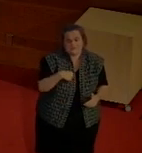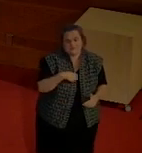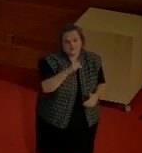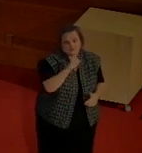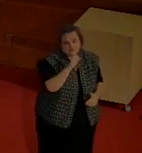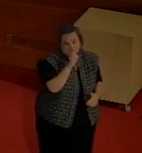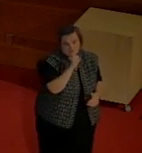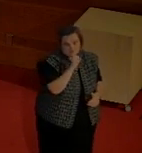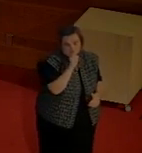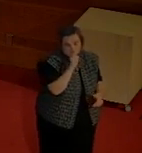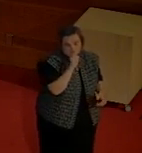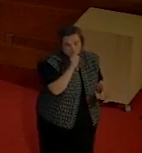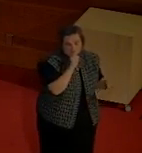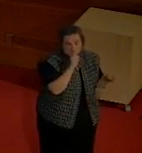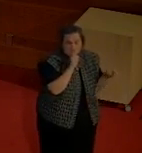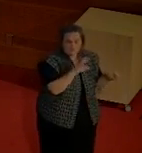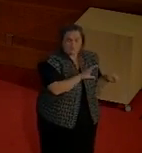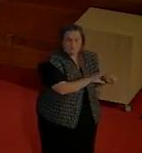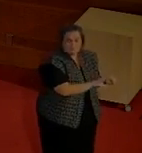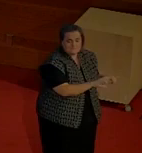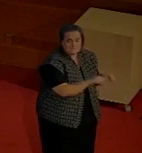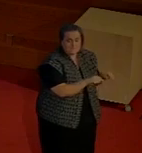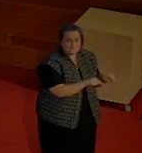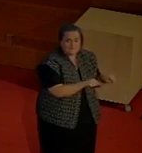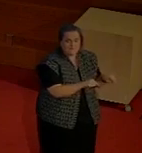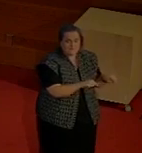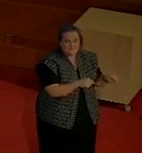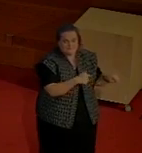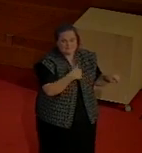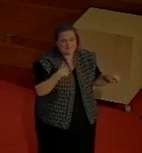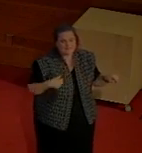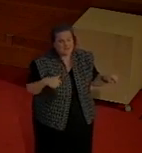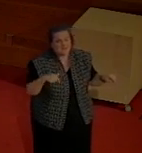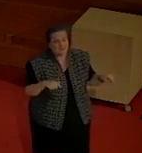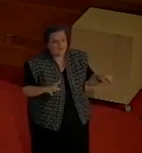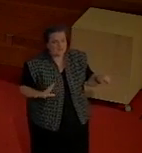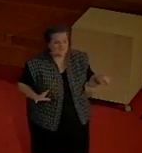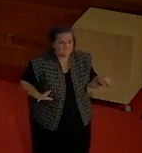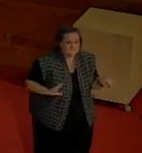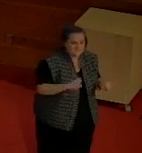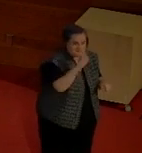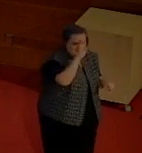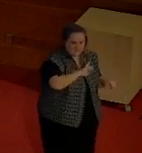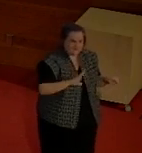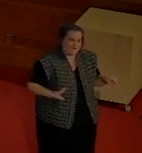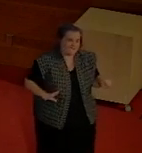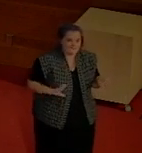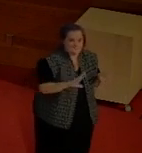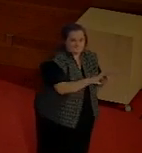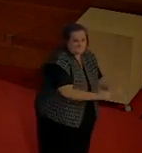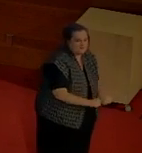Taiwán no está no es probable que china hoy se decida lanzar una invasión militar de Taiwán Por decirlo así